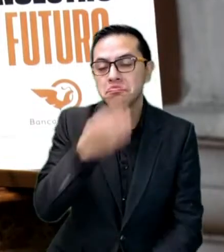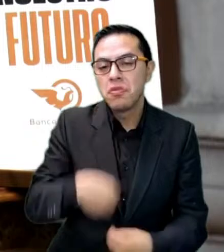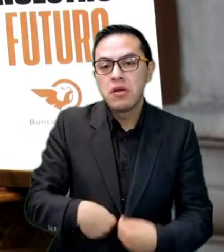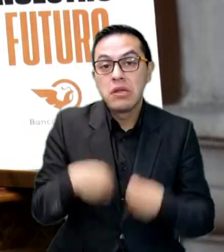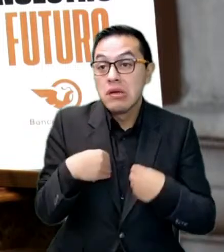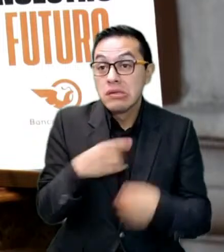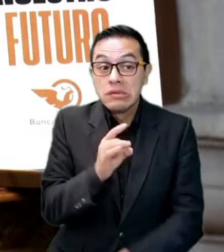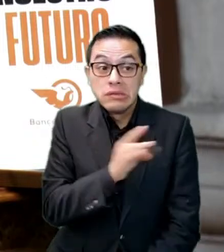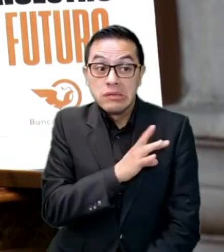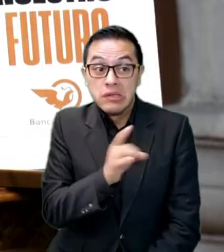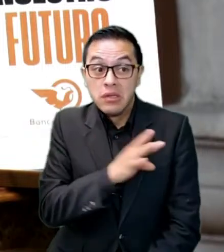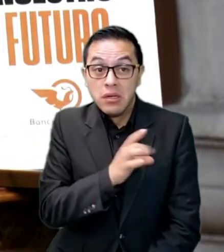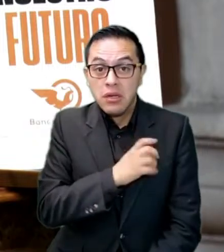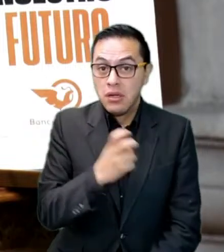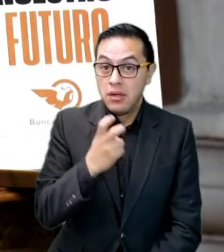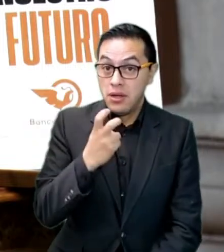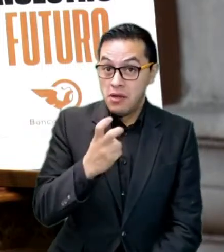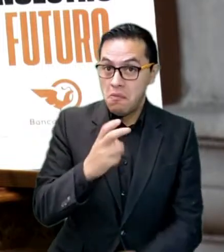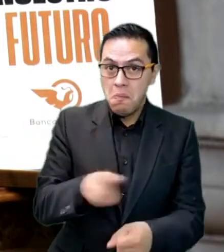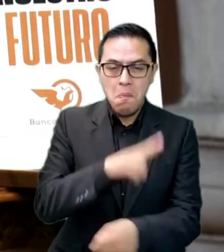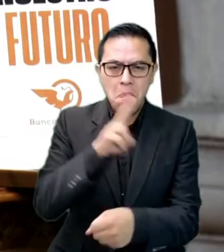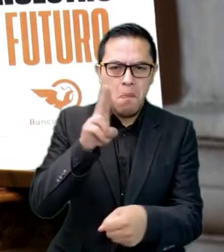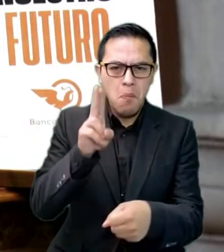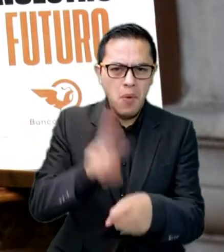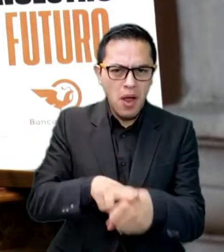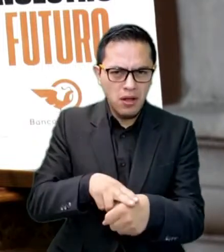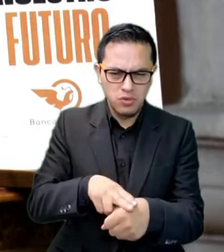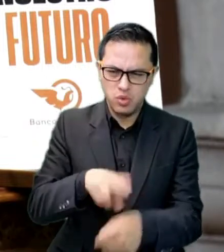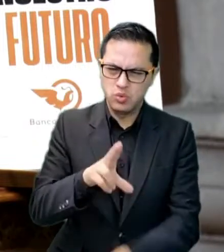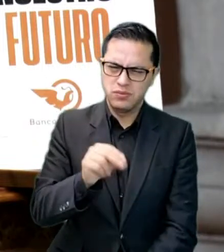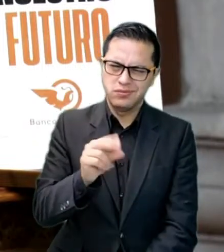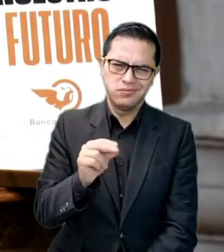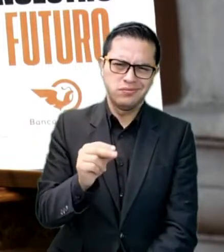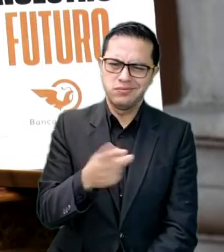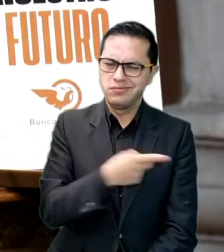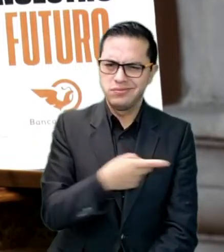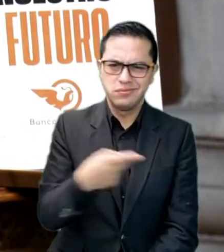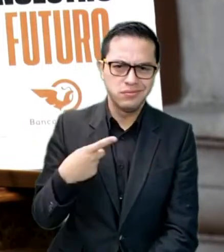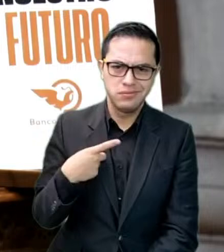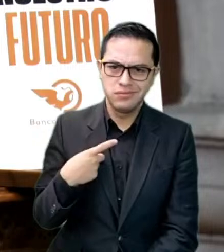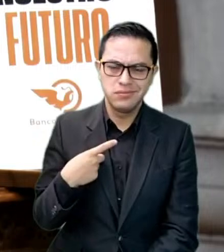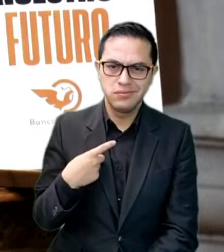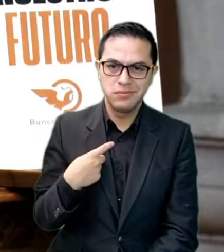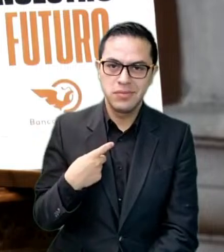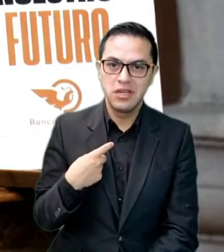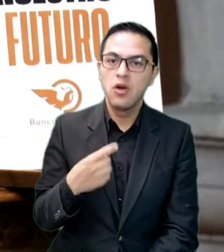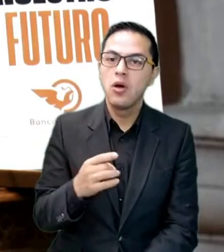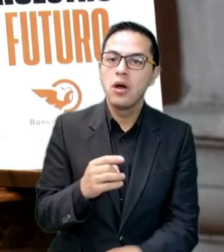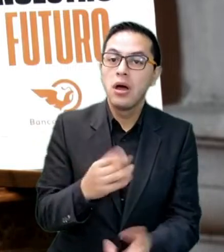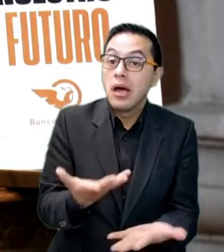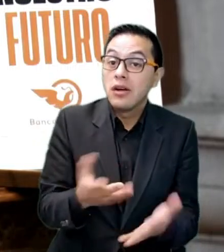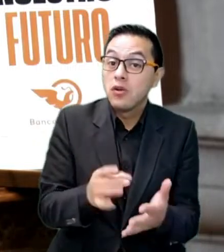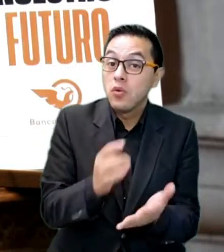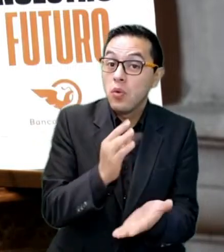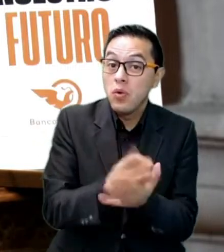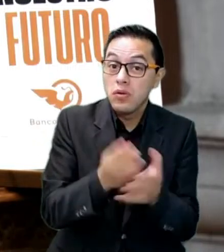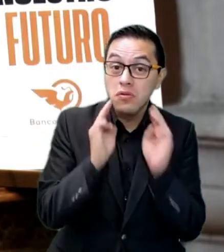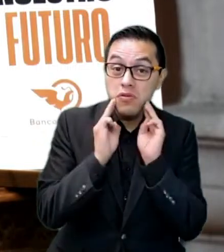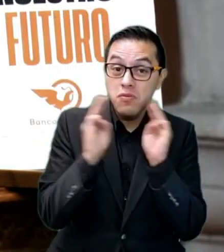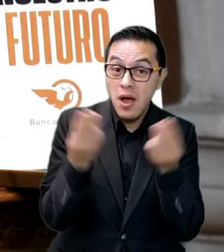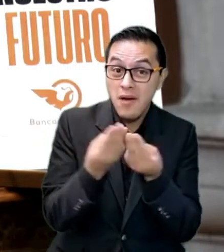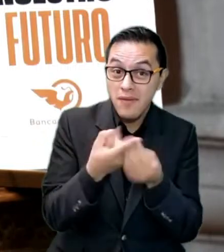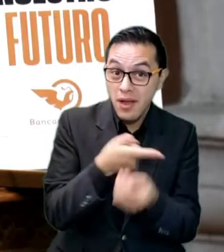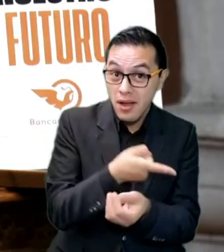si esto fuera algo normal. Lamentablemente, no solo es el crimen organizado el que nos